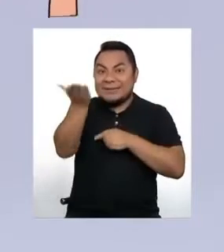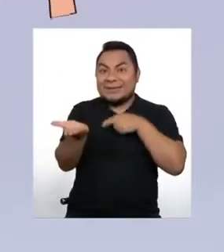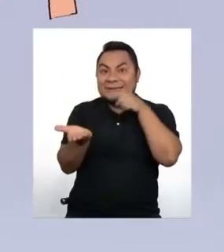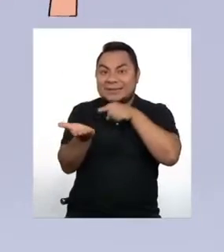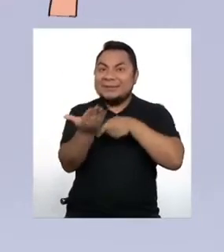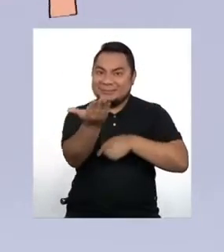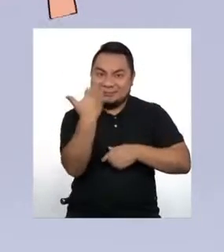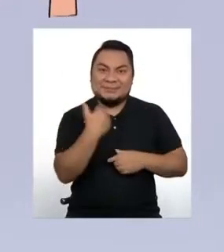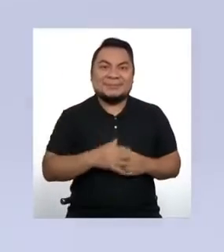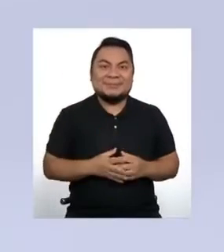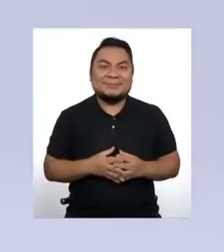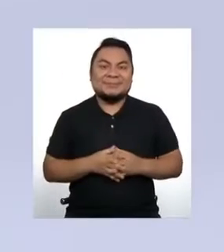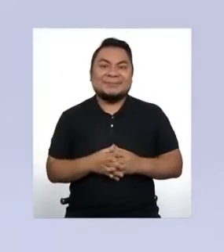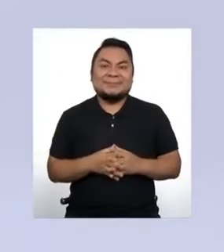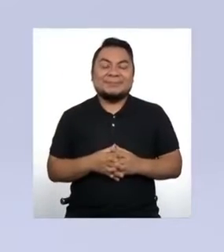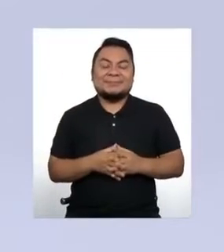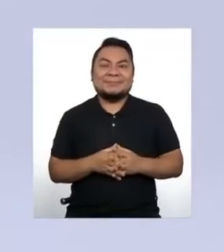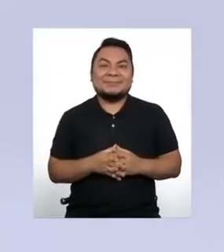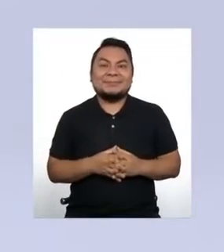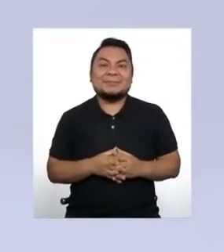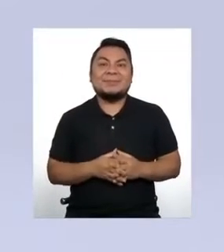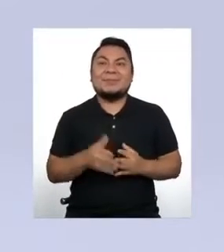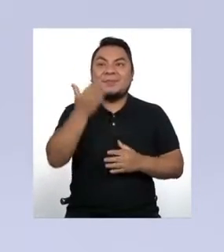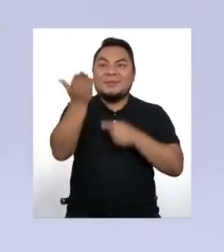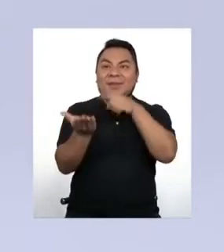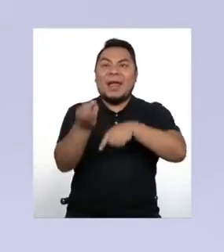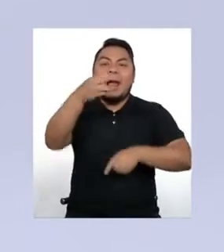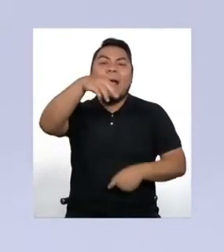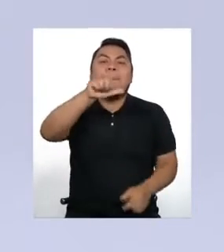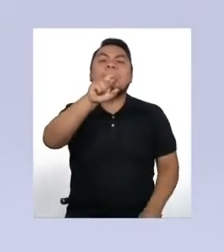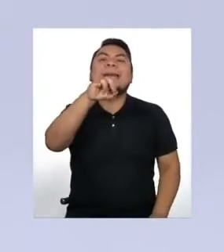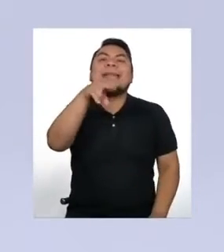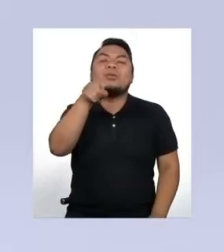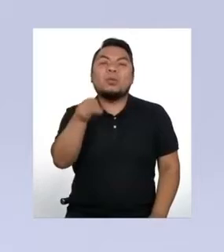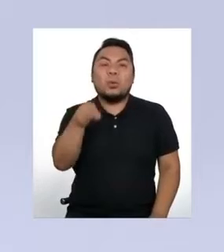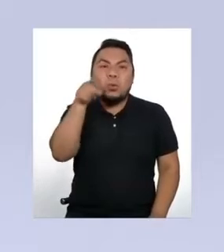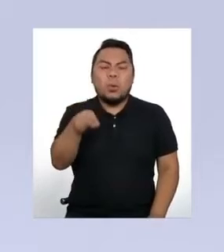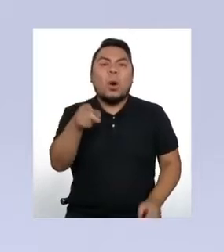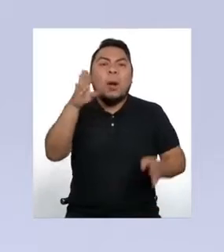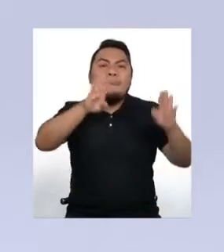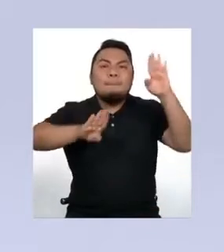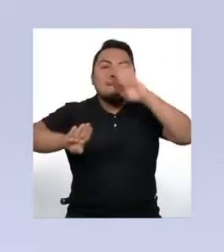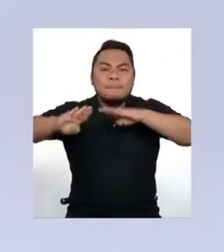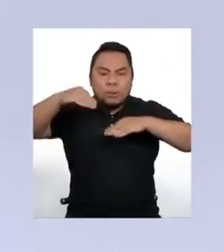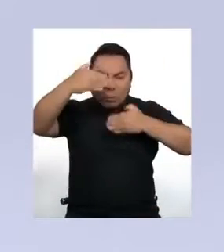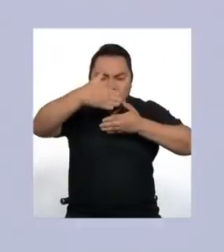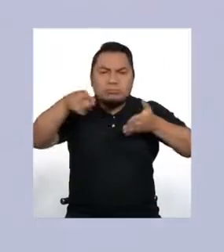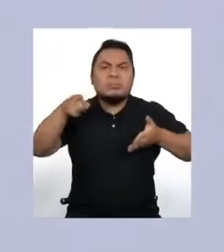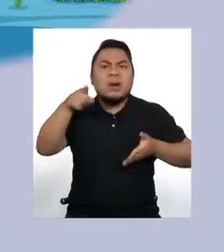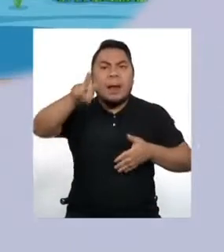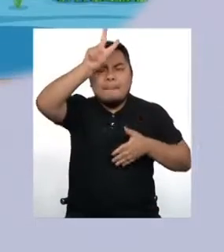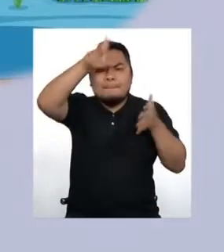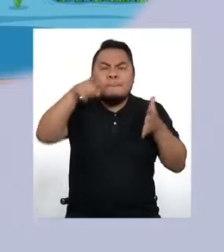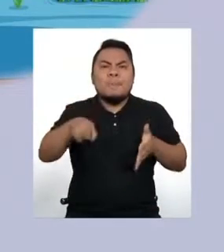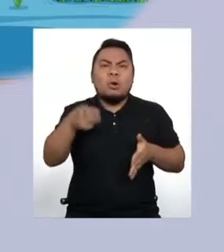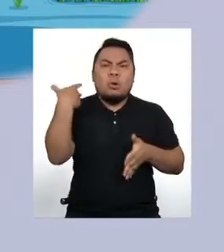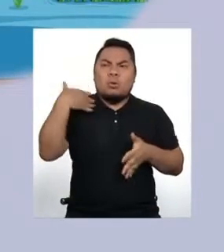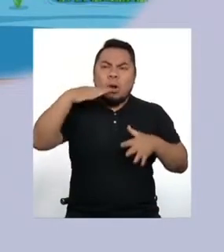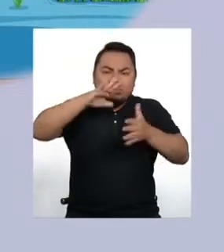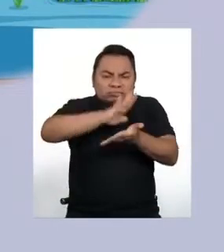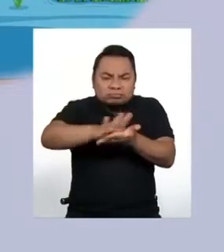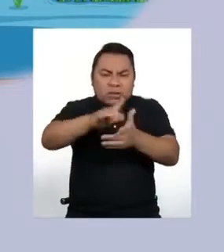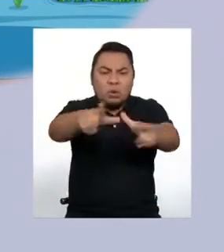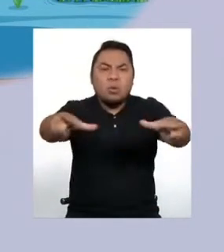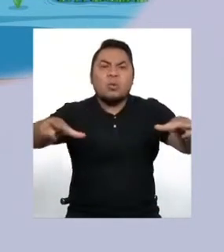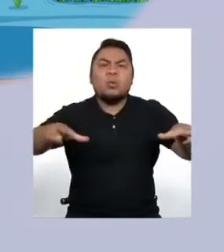pelotas de dos colores diferentes. Para iniciar de manera amena, puedes realizar la actividad previa llamada...